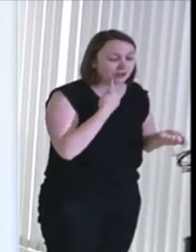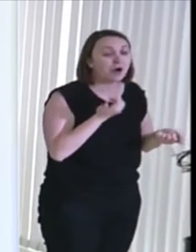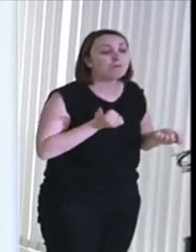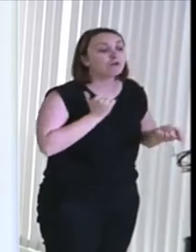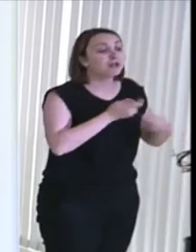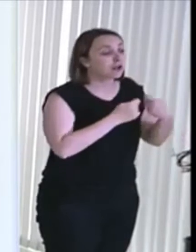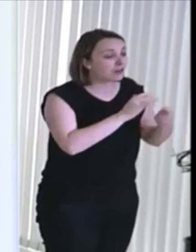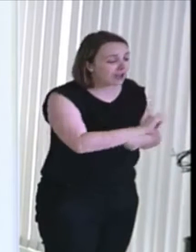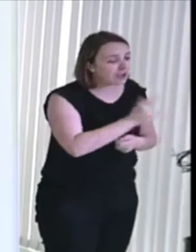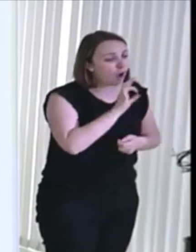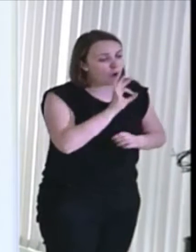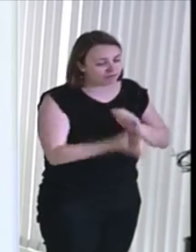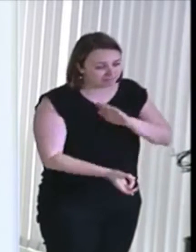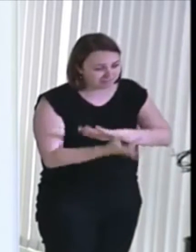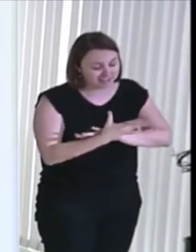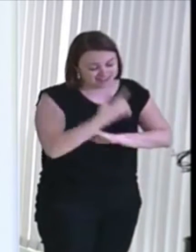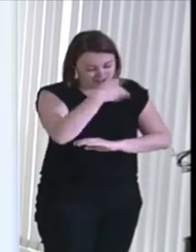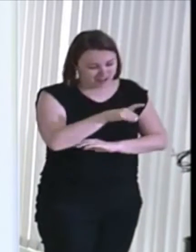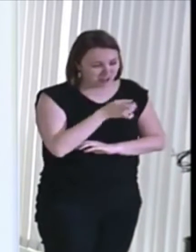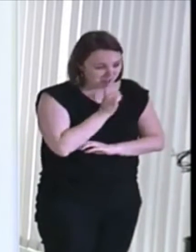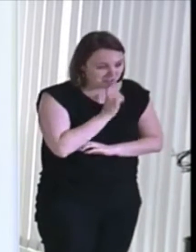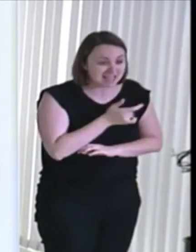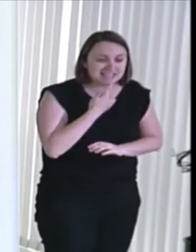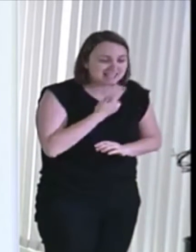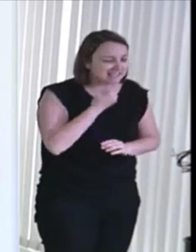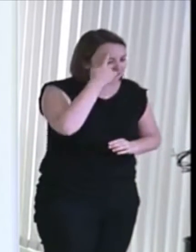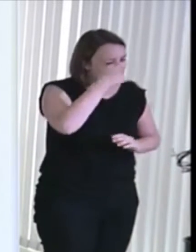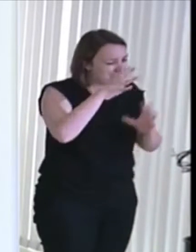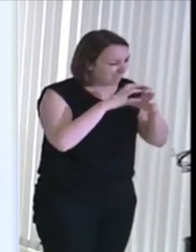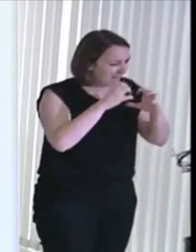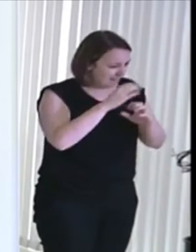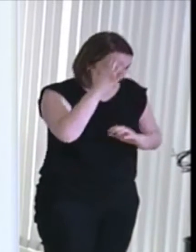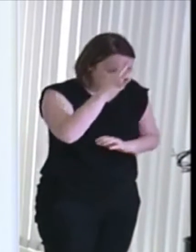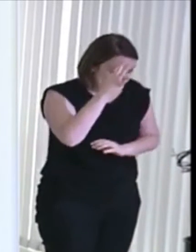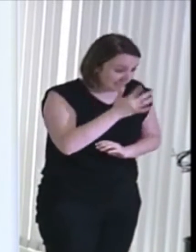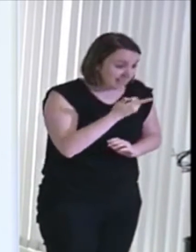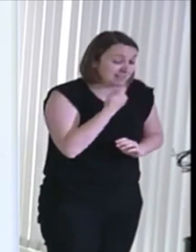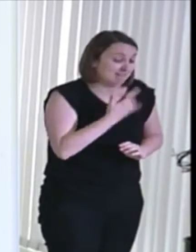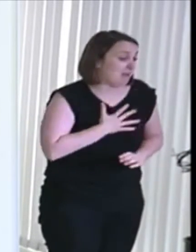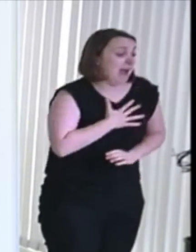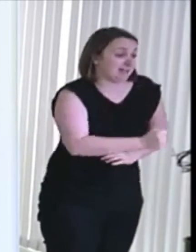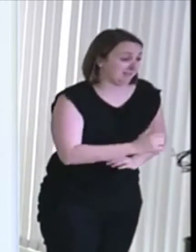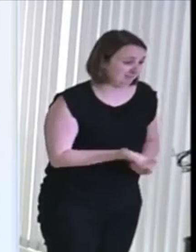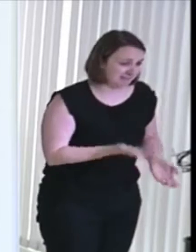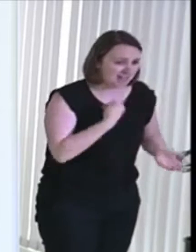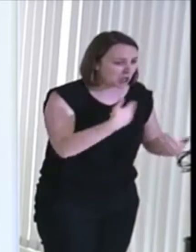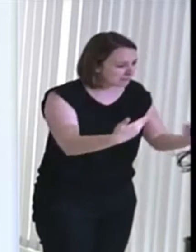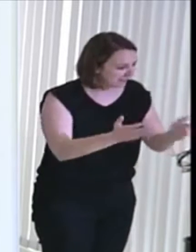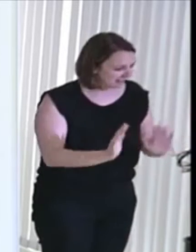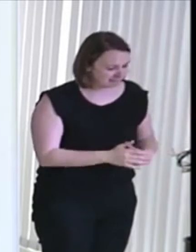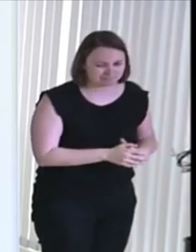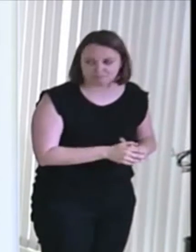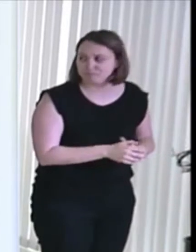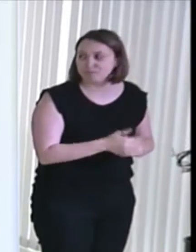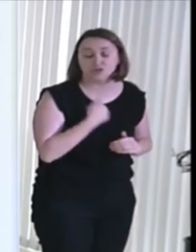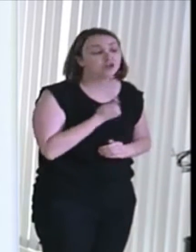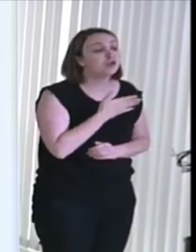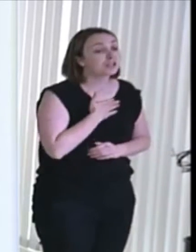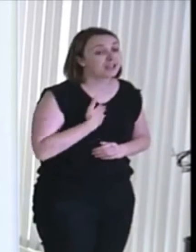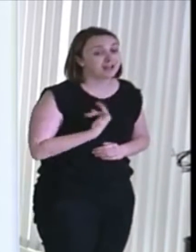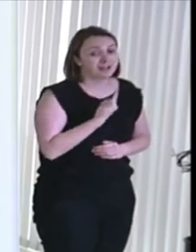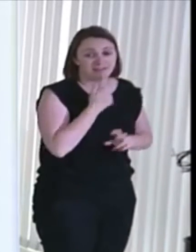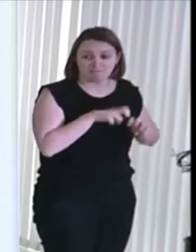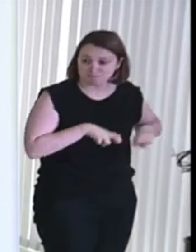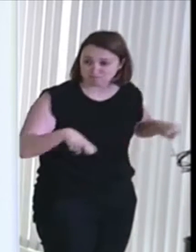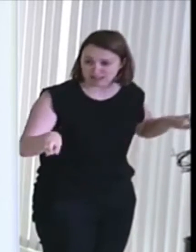crearla, eso es más complicado, y creer en ella y atreverse. que no pasa nada. Yo quiero aportar algo más que yo creo que se